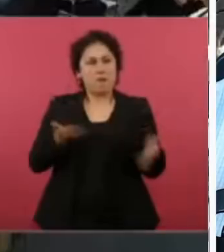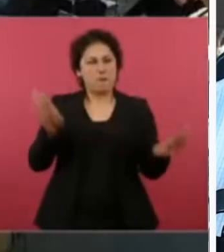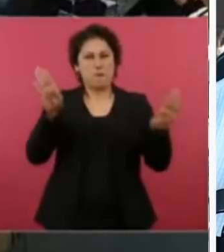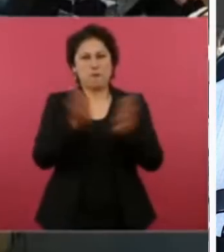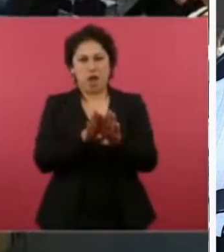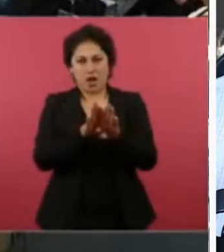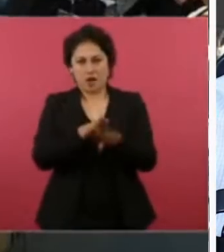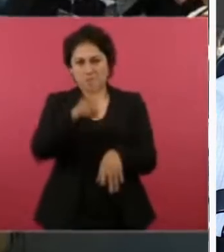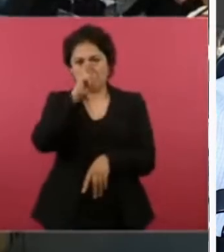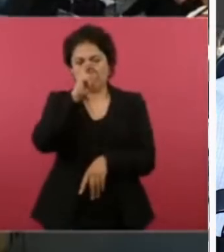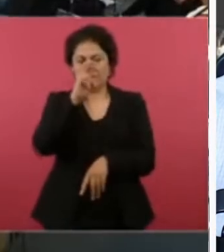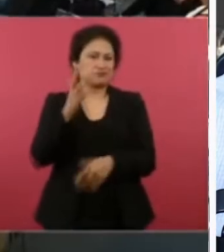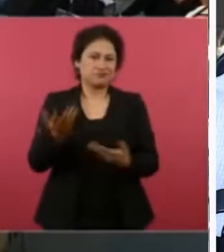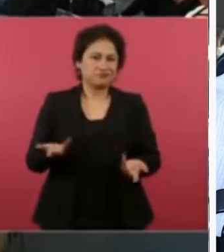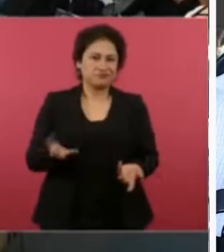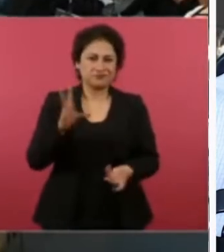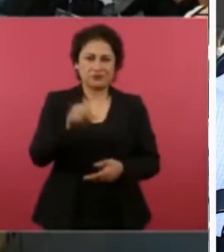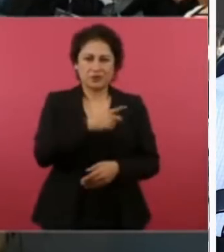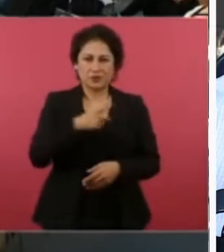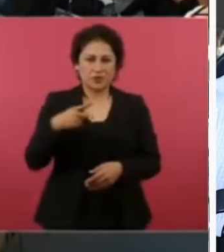este tipo de medidas.